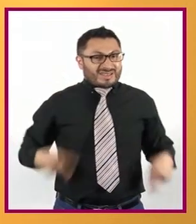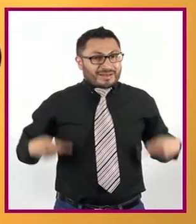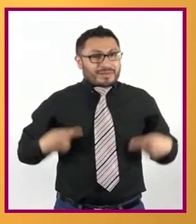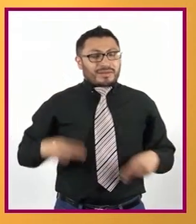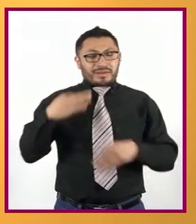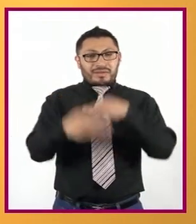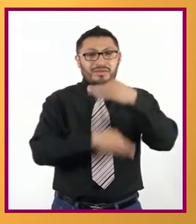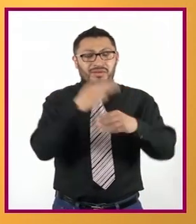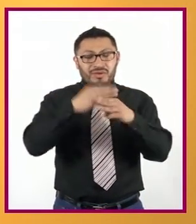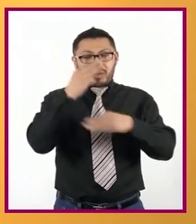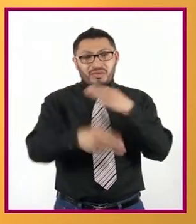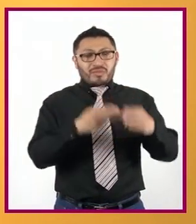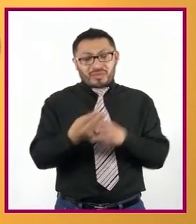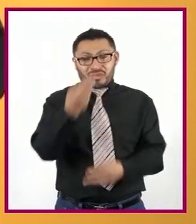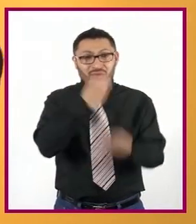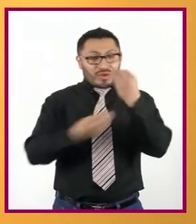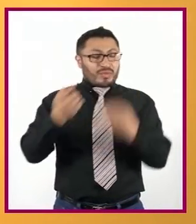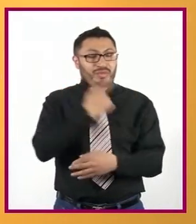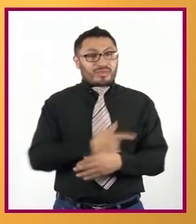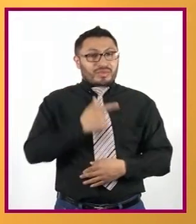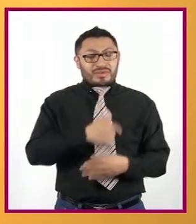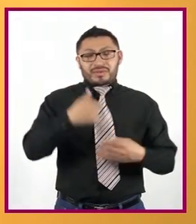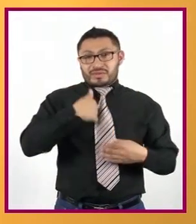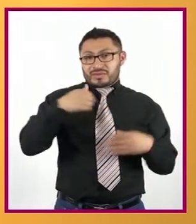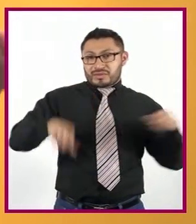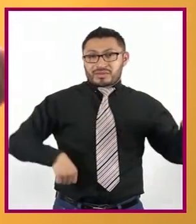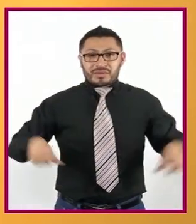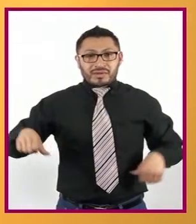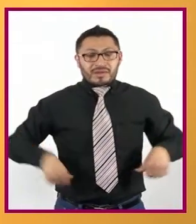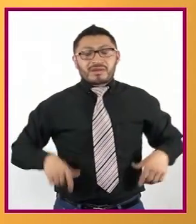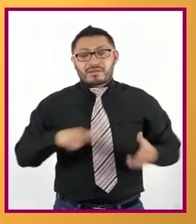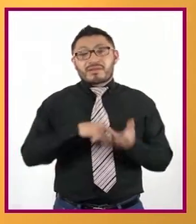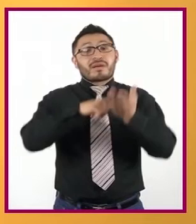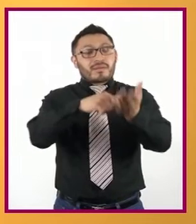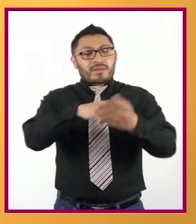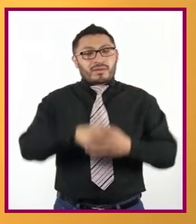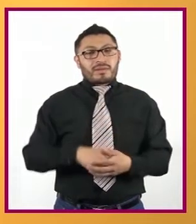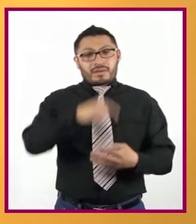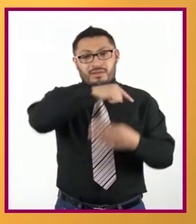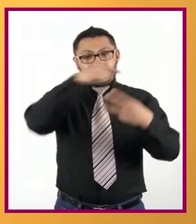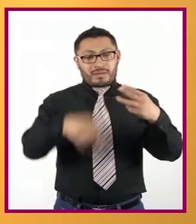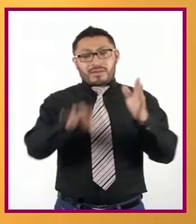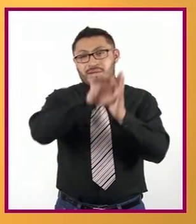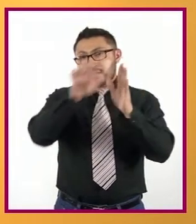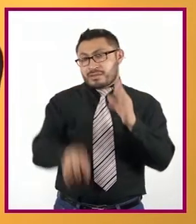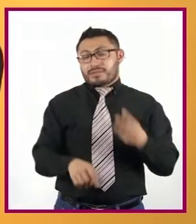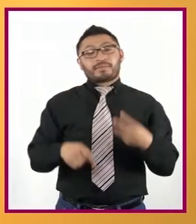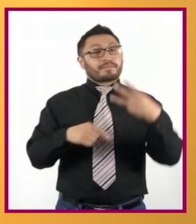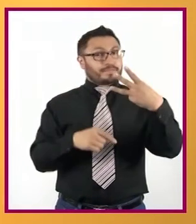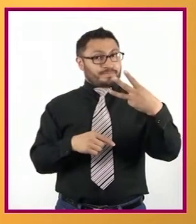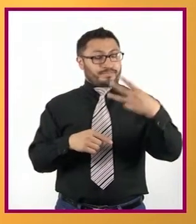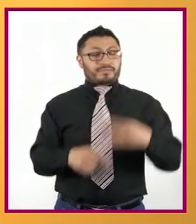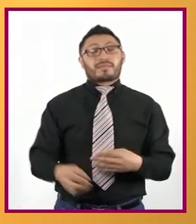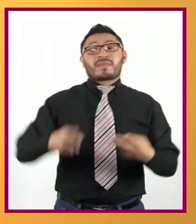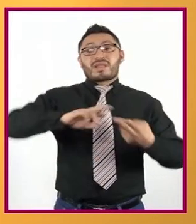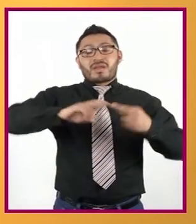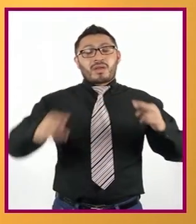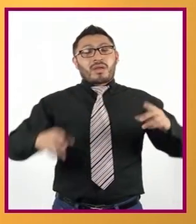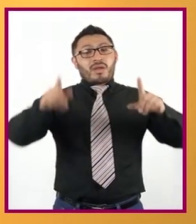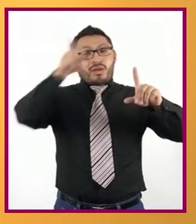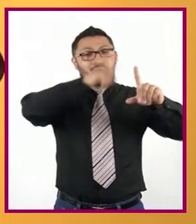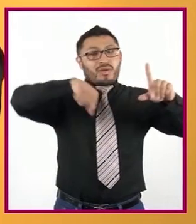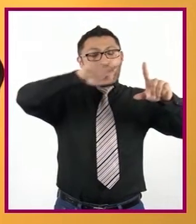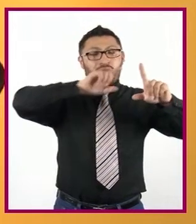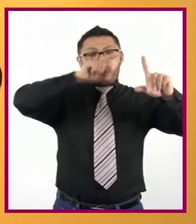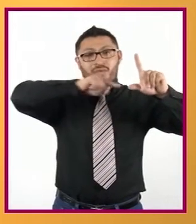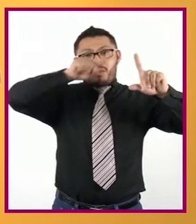en todo el mundo. Les propongo una actividad. A través de los siguientes 3 ejemplos relacionados con gráficas